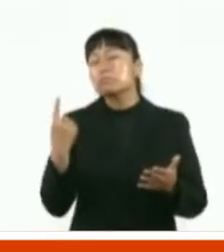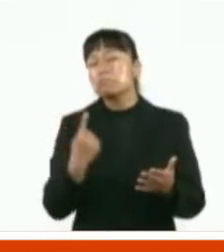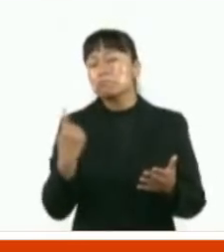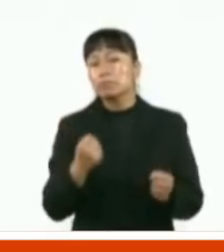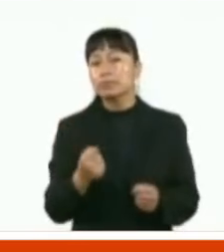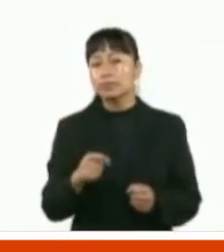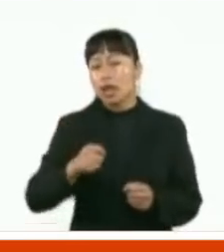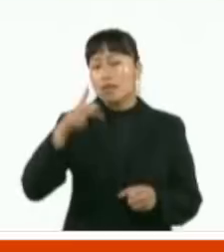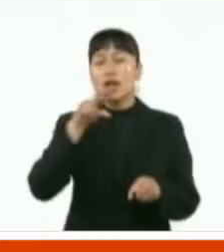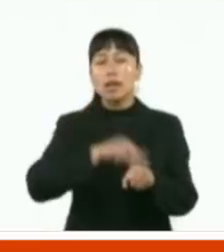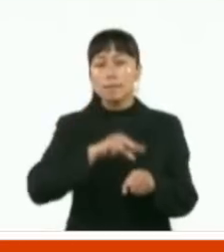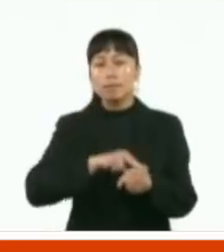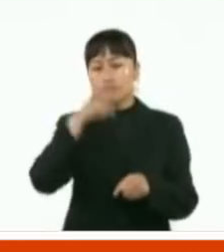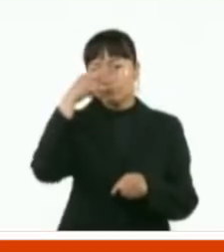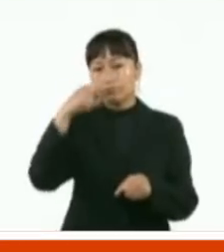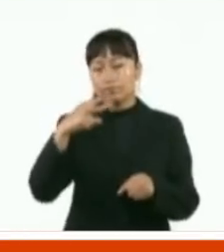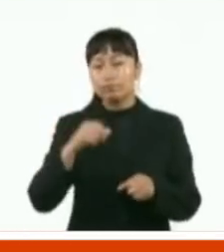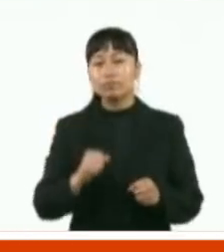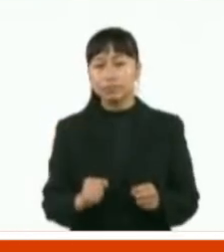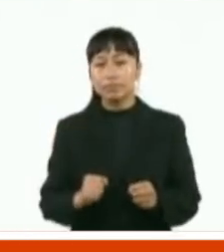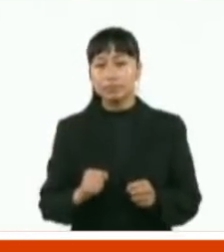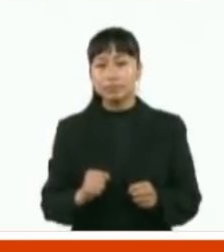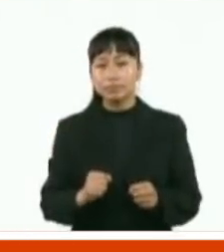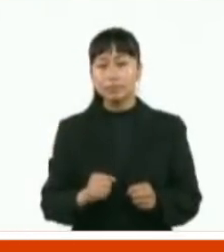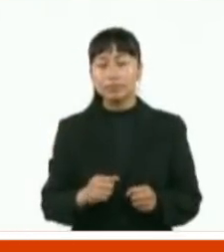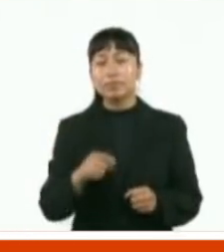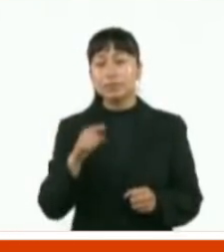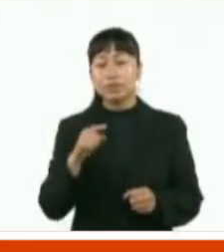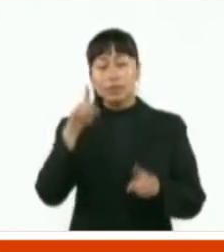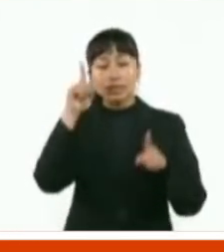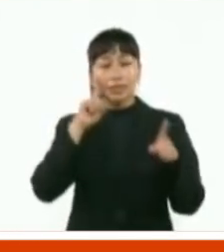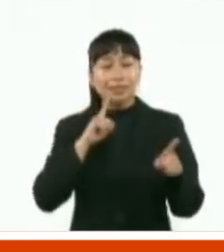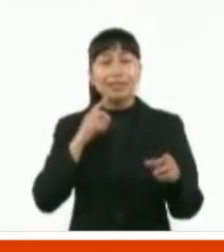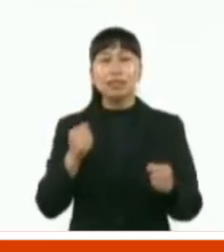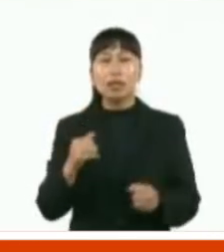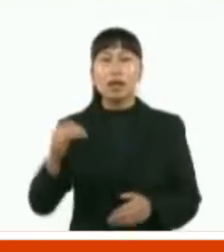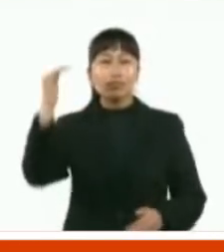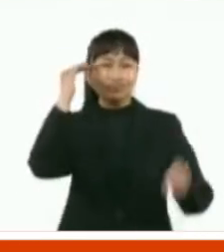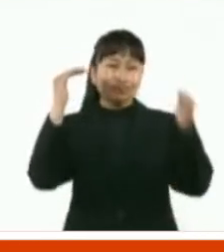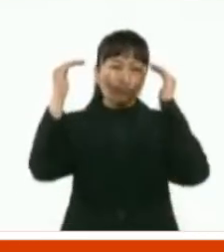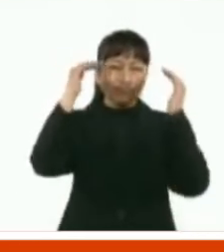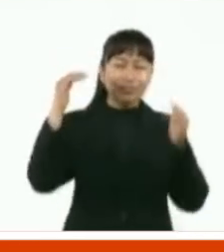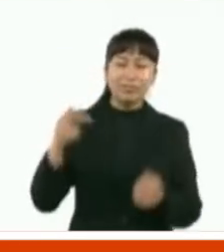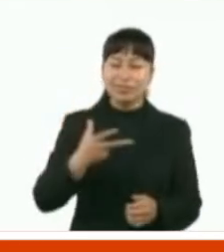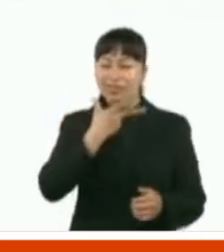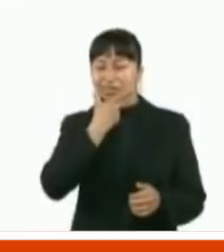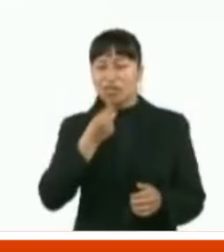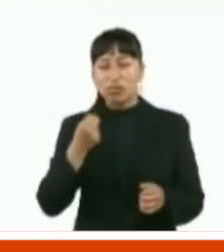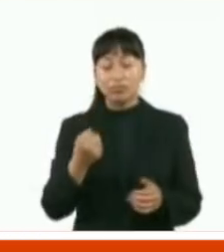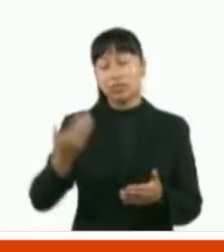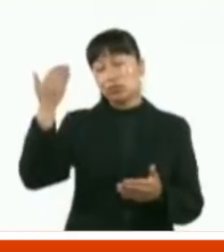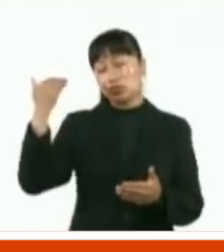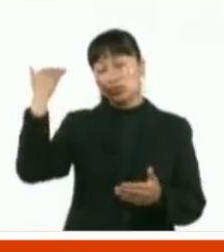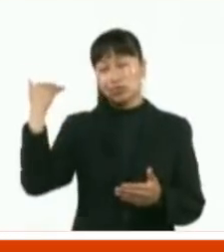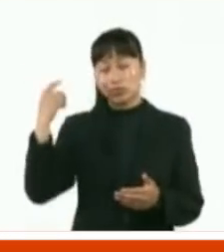la primer médico mexicana y batallar contra la mentalidad machista que permeaba en el gobierno de Porfirio